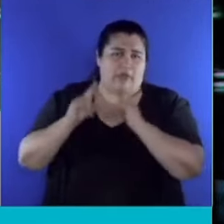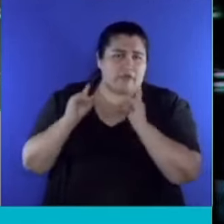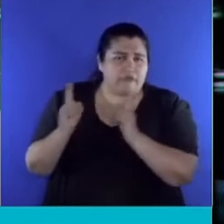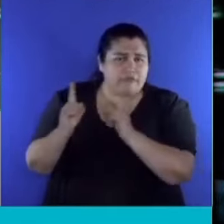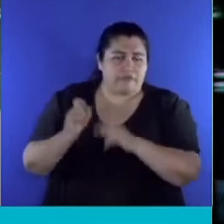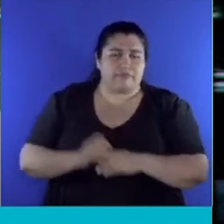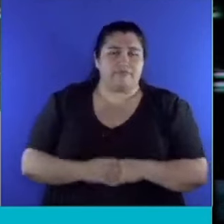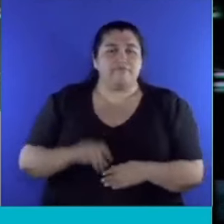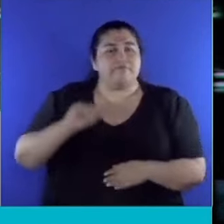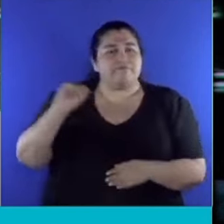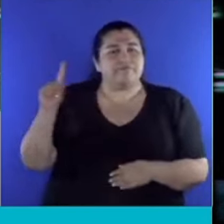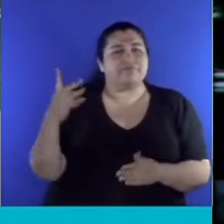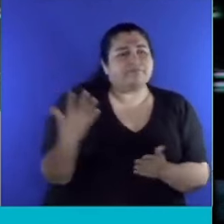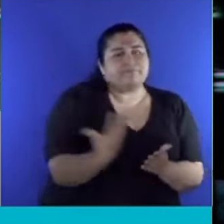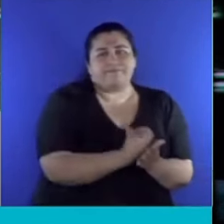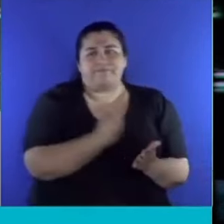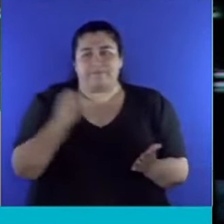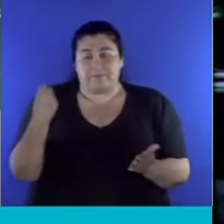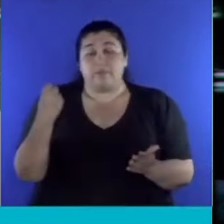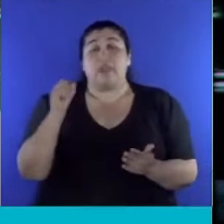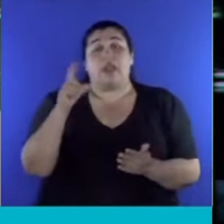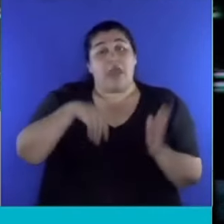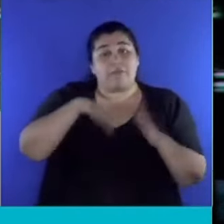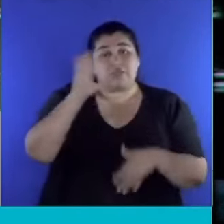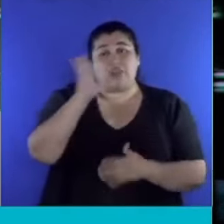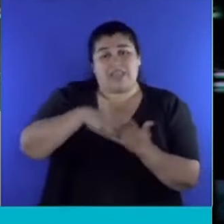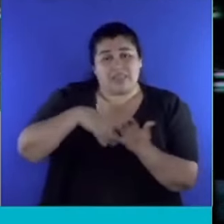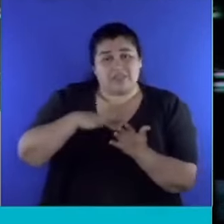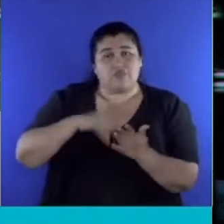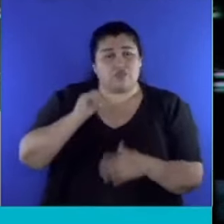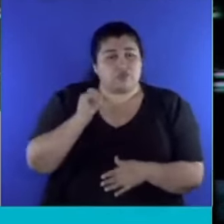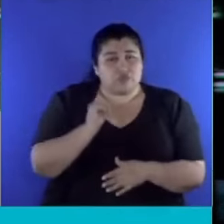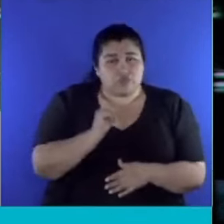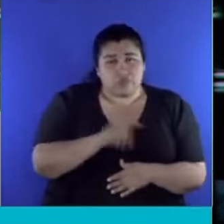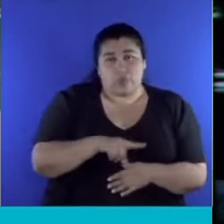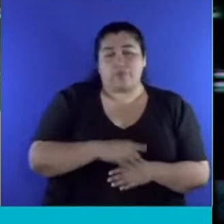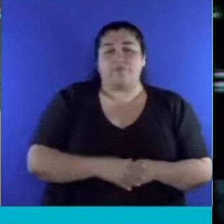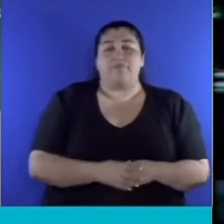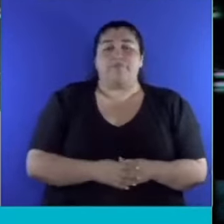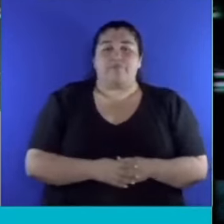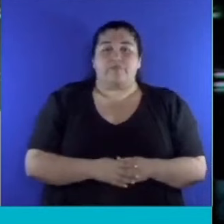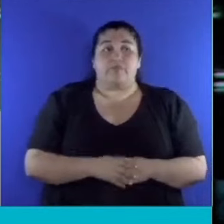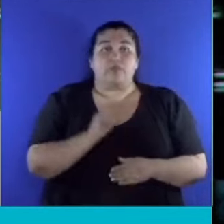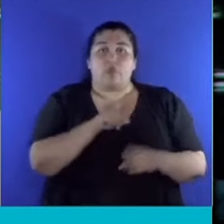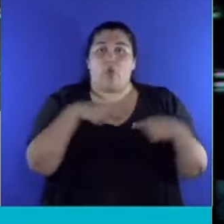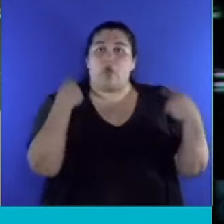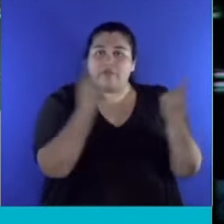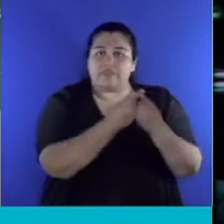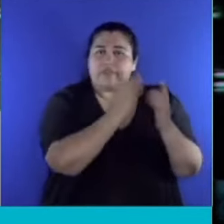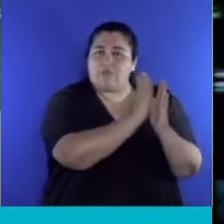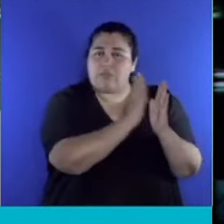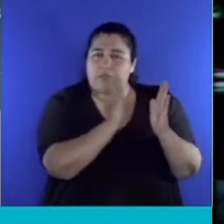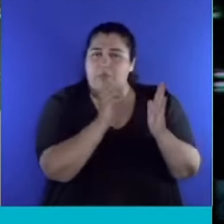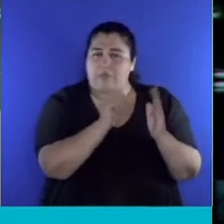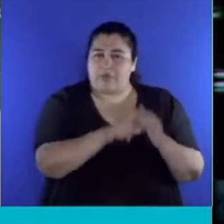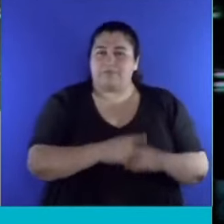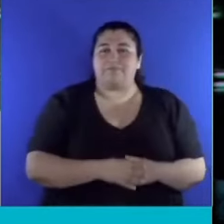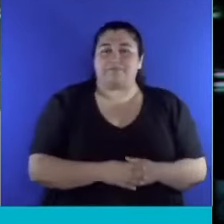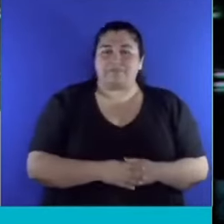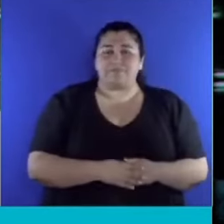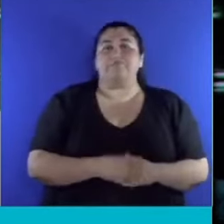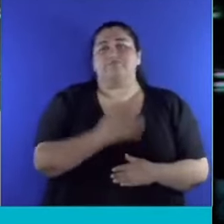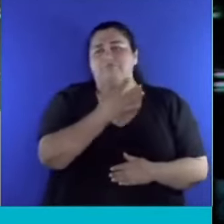cuenta que vieron muchos de esos textos por ejemplo en la oficina que tenía Antonio pernía en la